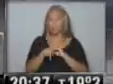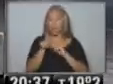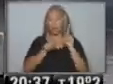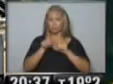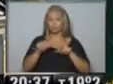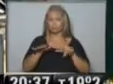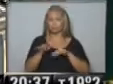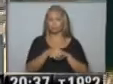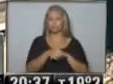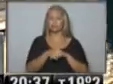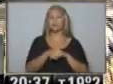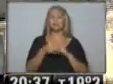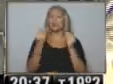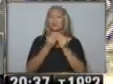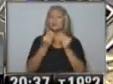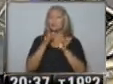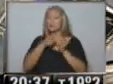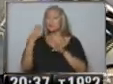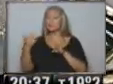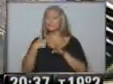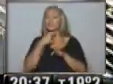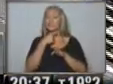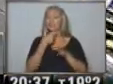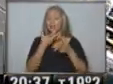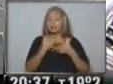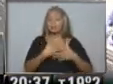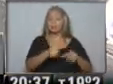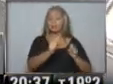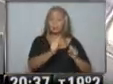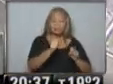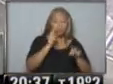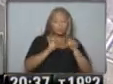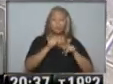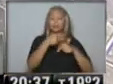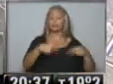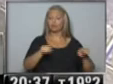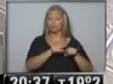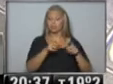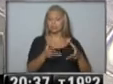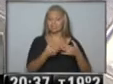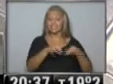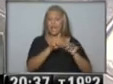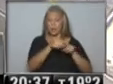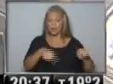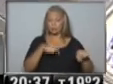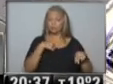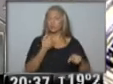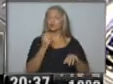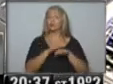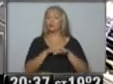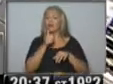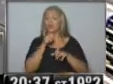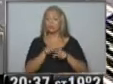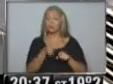similares. Cientos de vecinos buscaban rescatar sus pertenencias, deterioradas por el agua, o intentaban poner en marcha